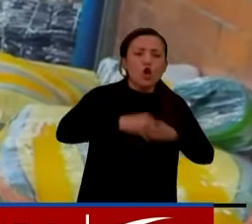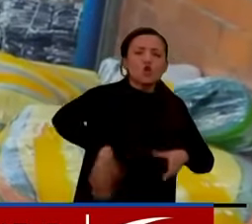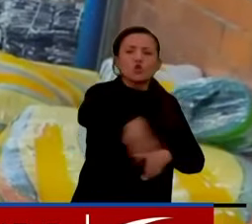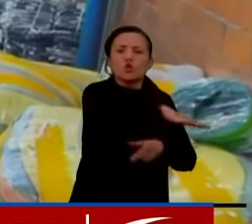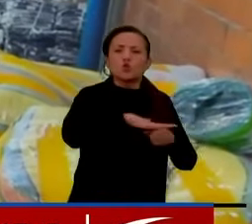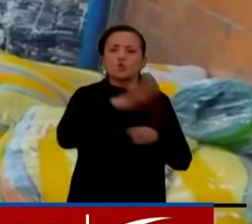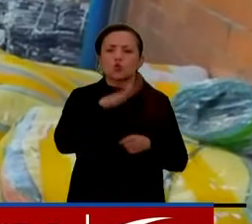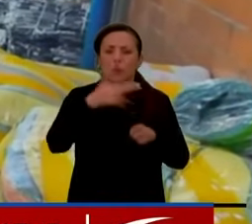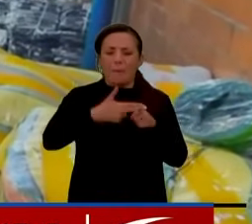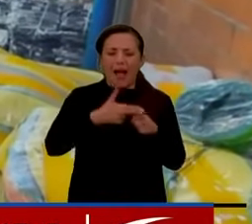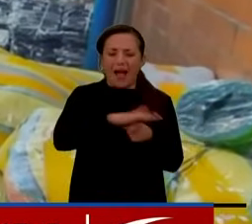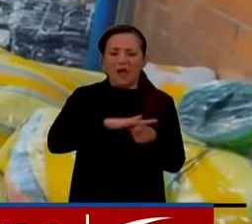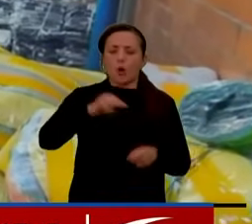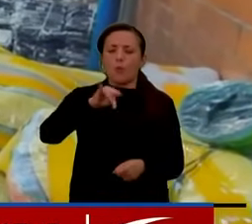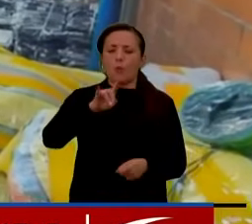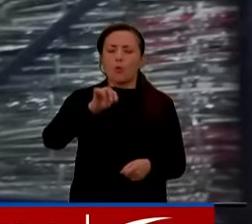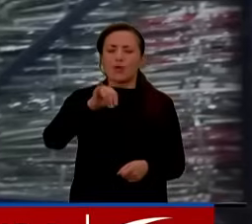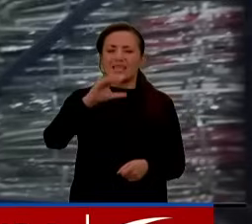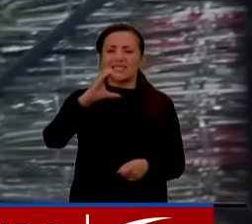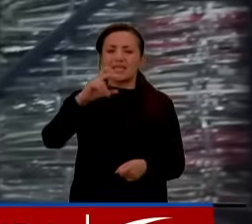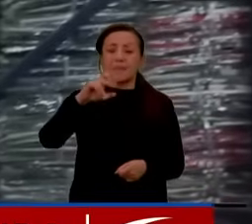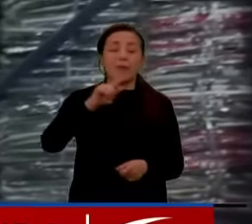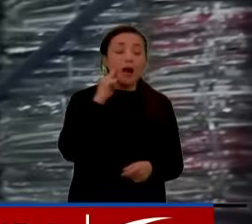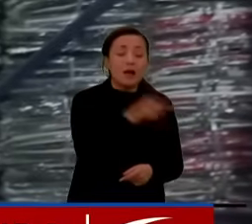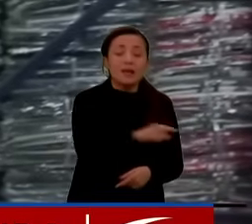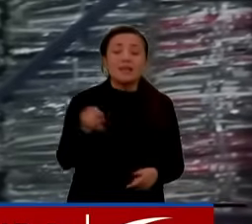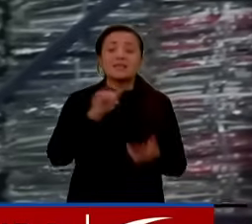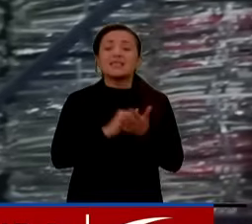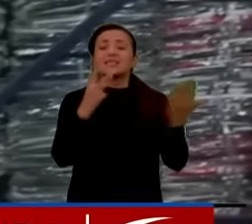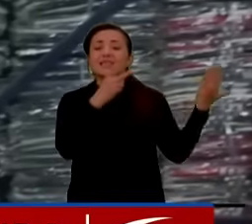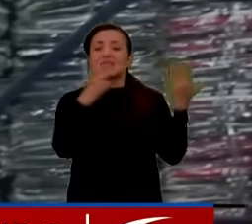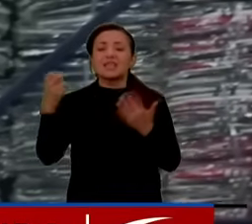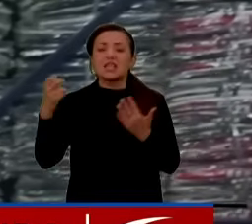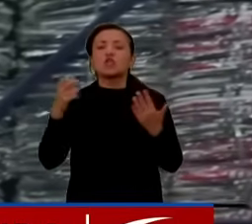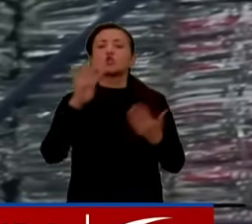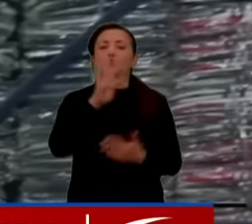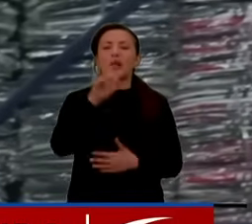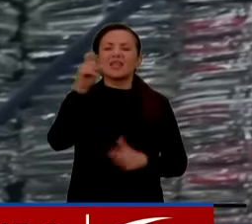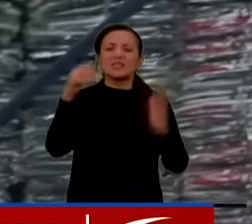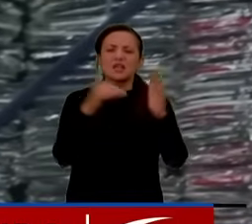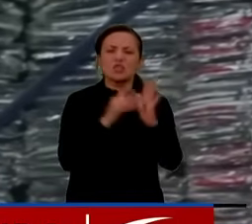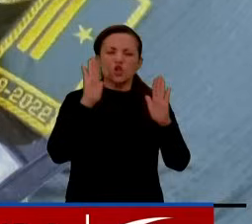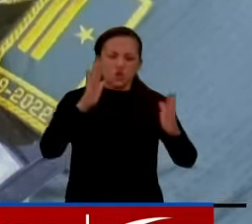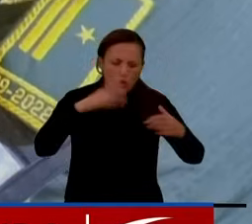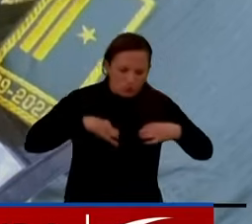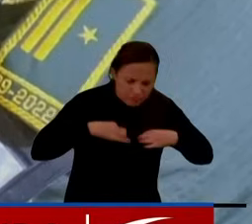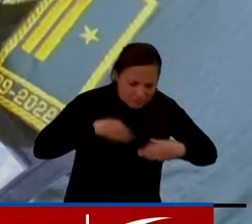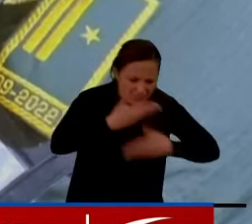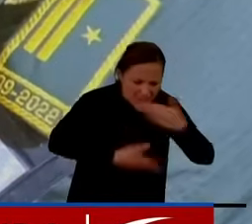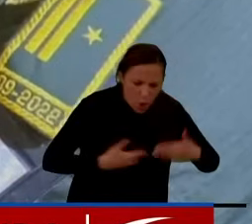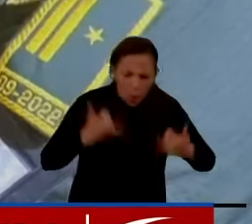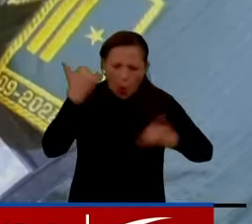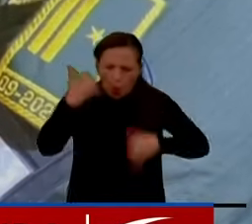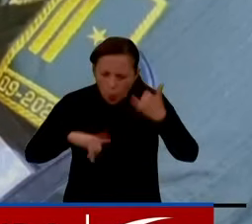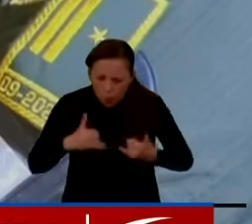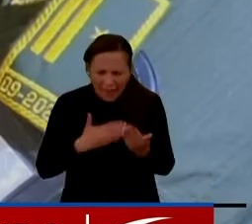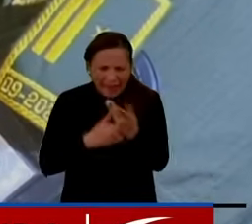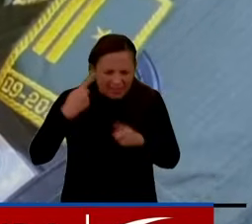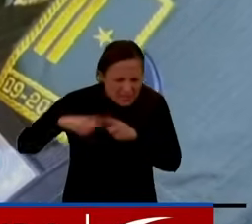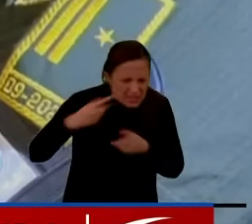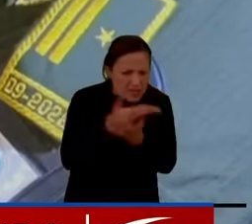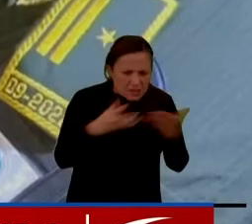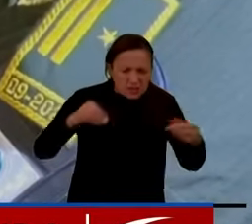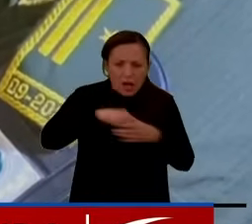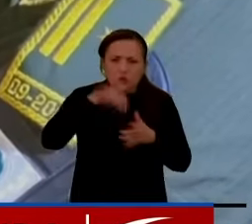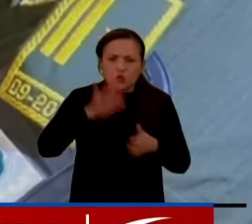Cali, donde encontraron 7.646 yutes con confecciones, textiles, juguetes y calzado, que según las investigaciones